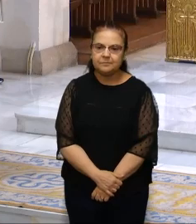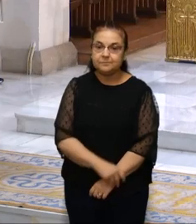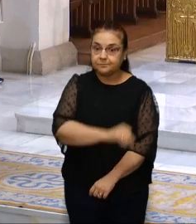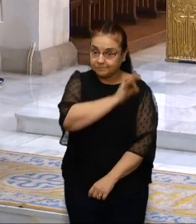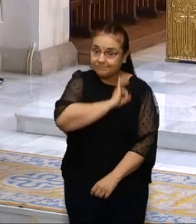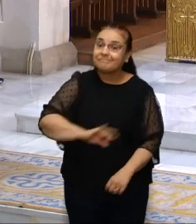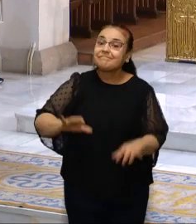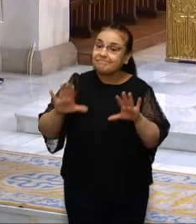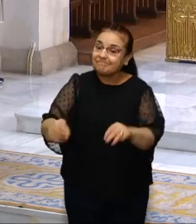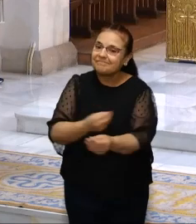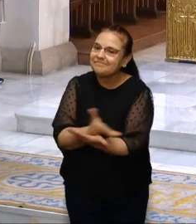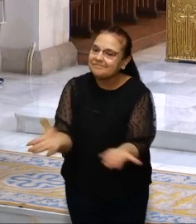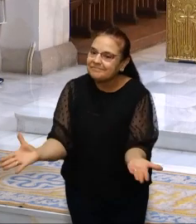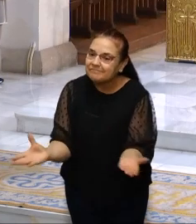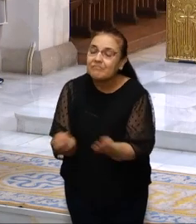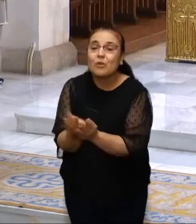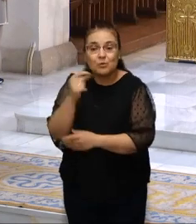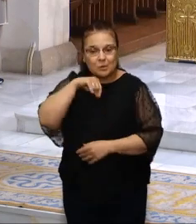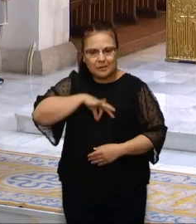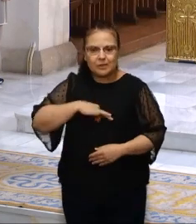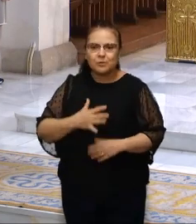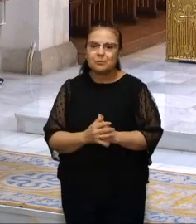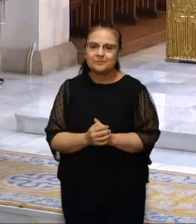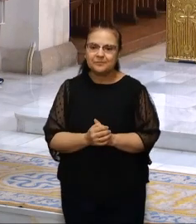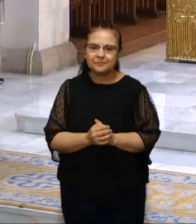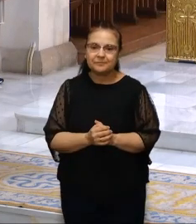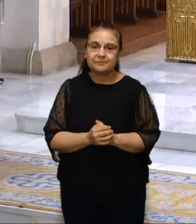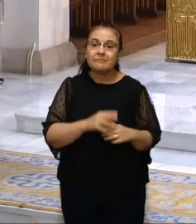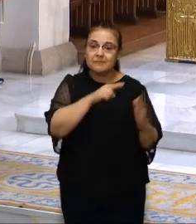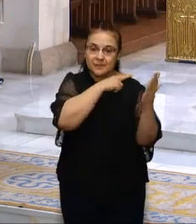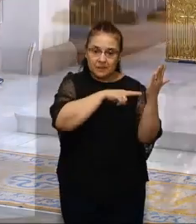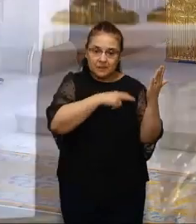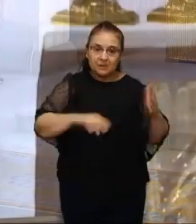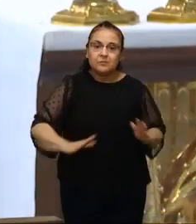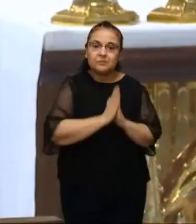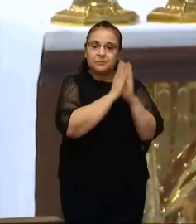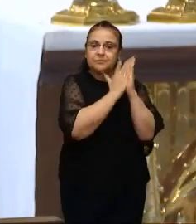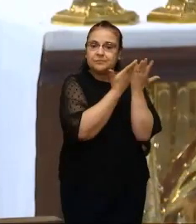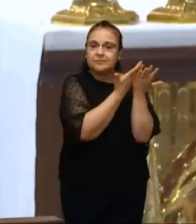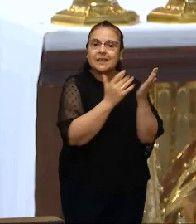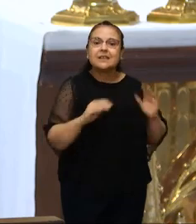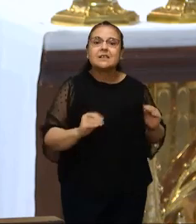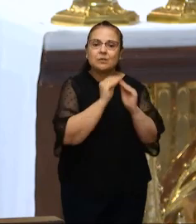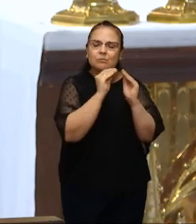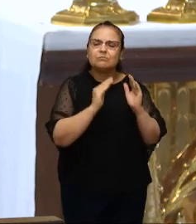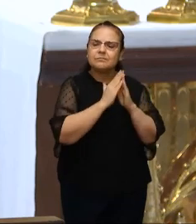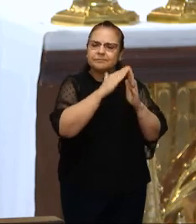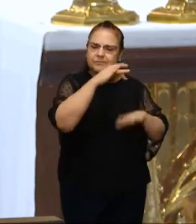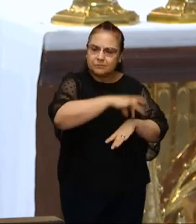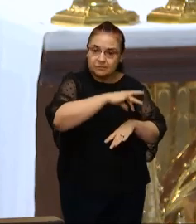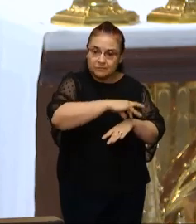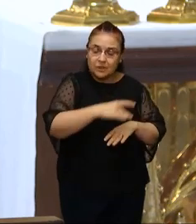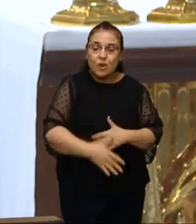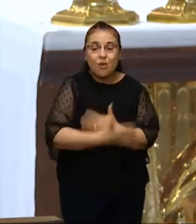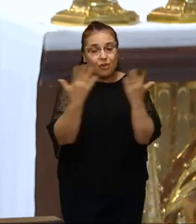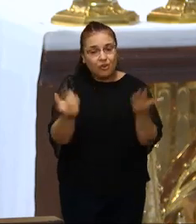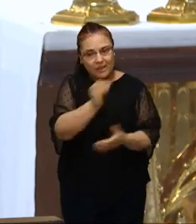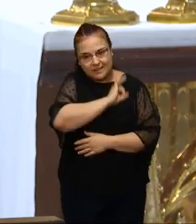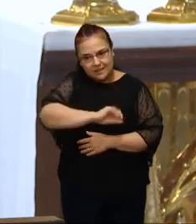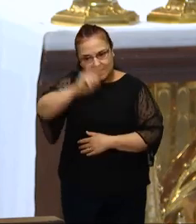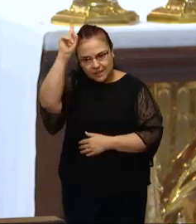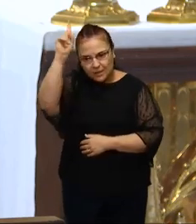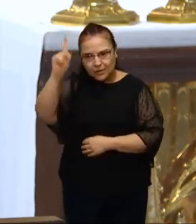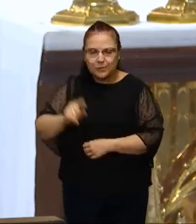El Señor esté con vosotros. Lectura del Santo Evangelio según San Lucas.